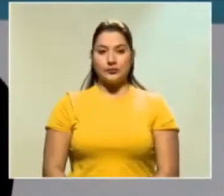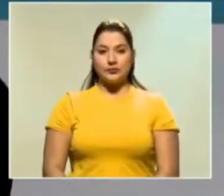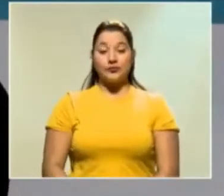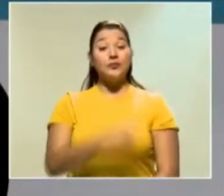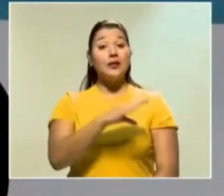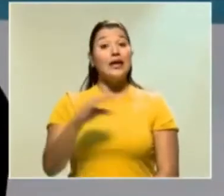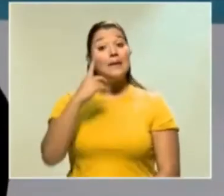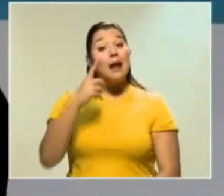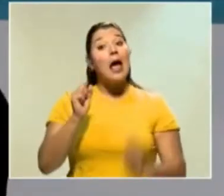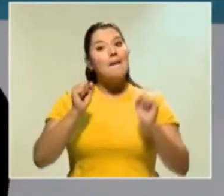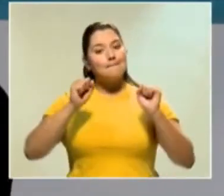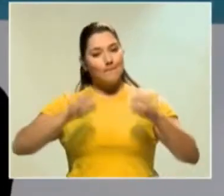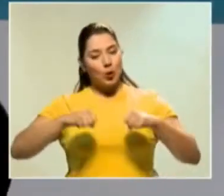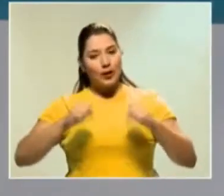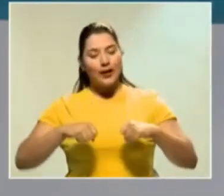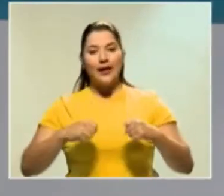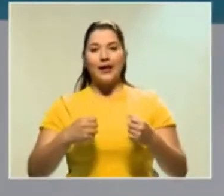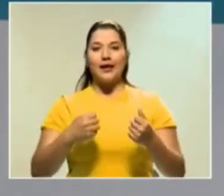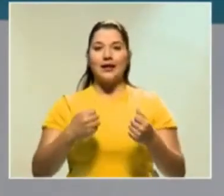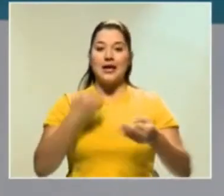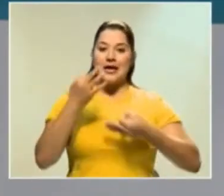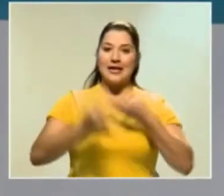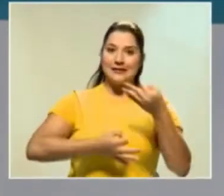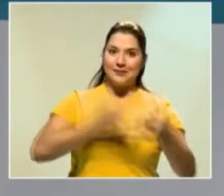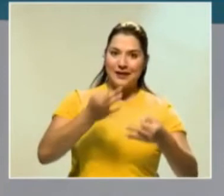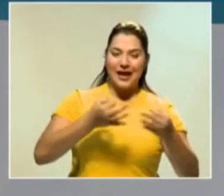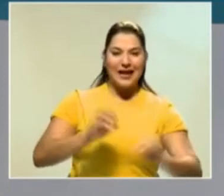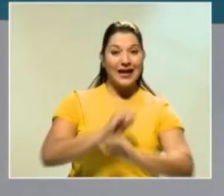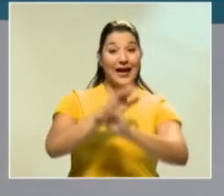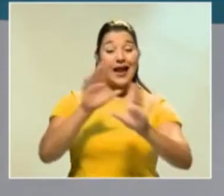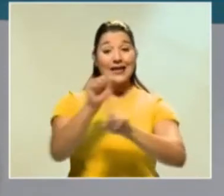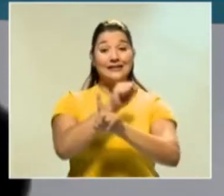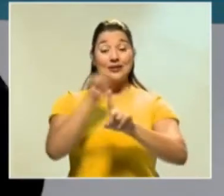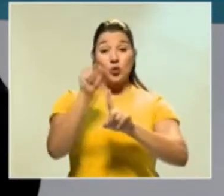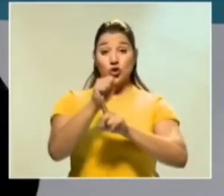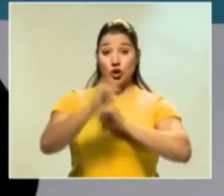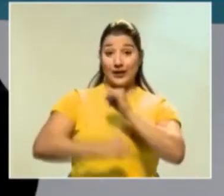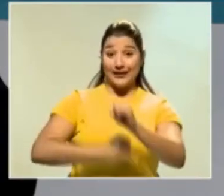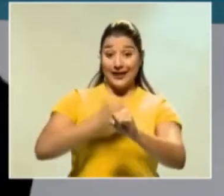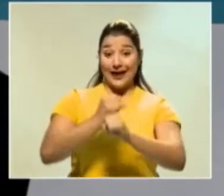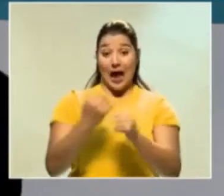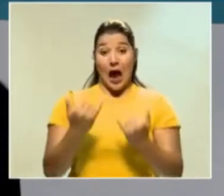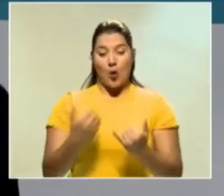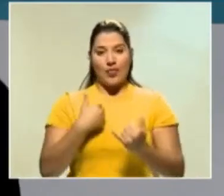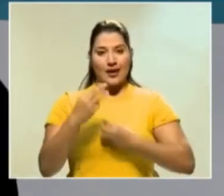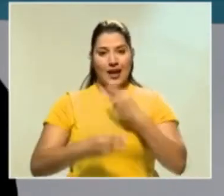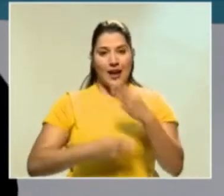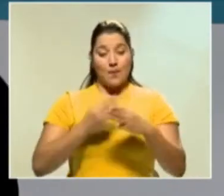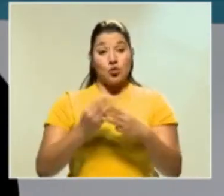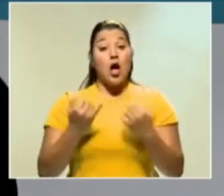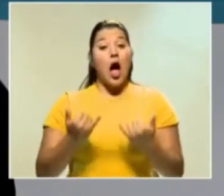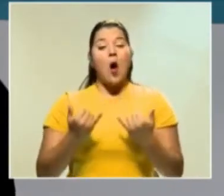Y para poner en contexto la situación internacional tan particular que estamos viviendo, vamos a conversar